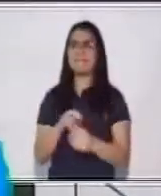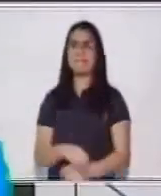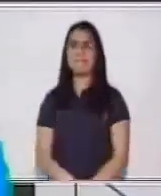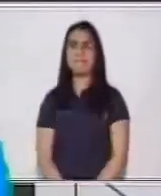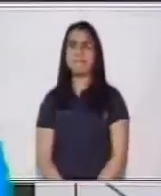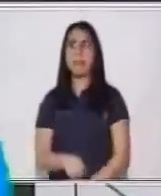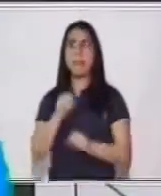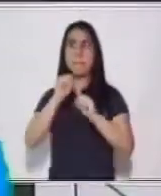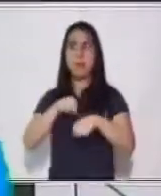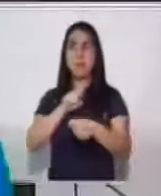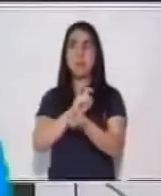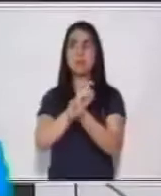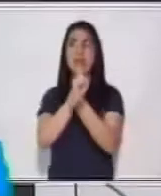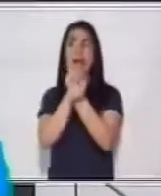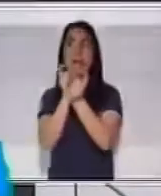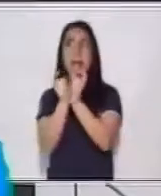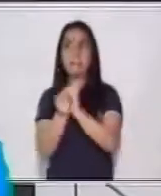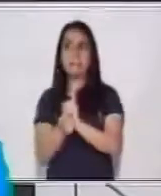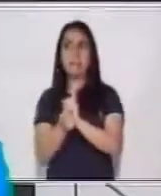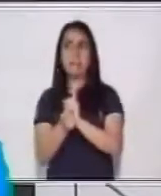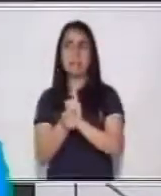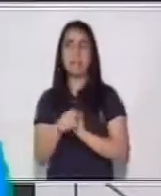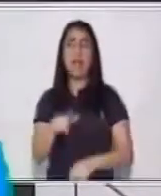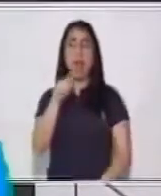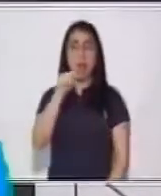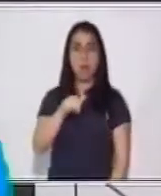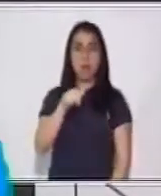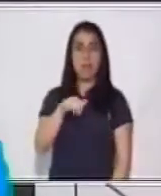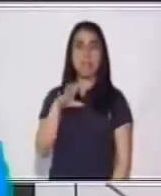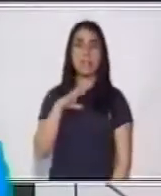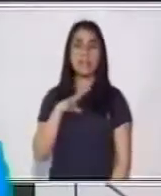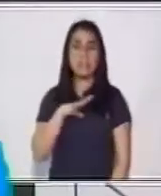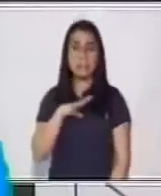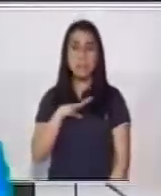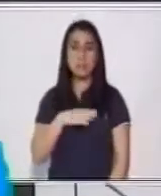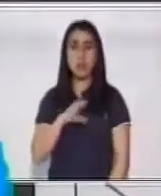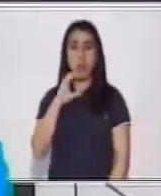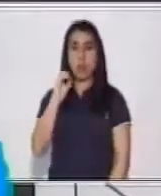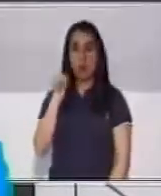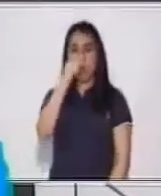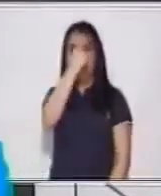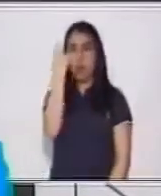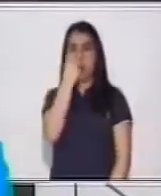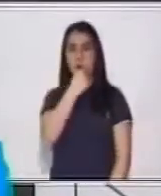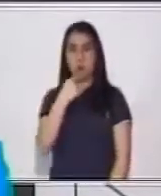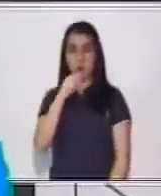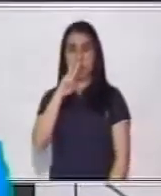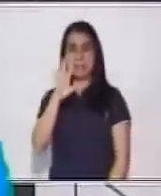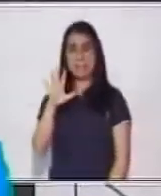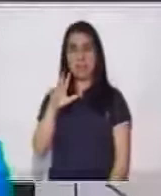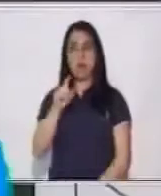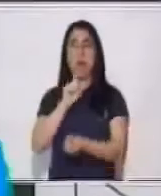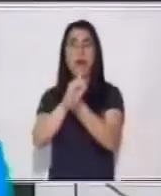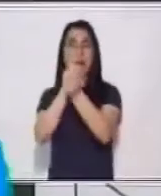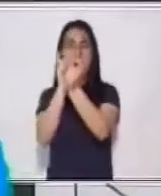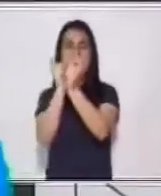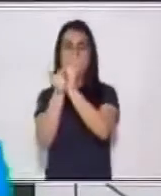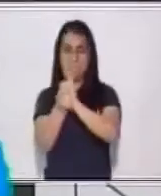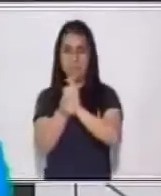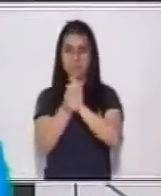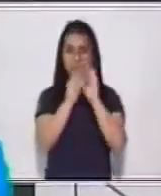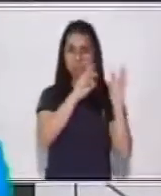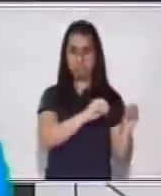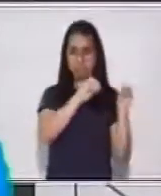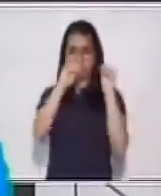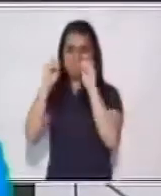queda 8 dividido el coseno de 25. Vamos a utilizar entonces la calculadora